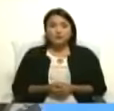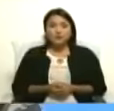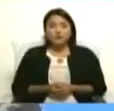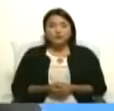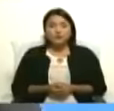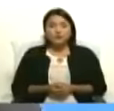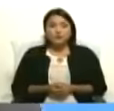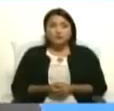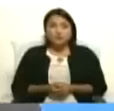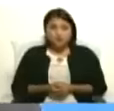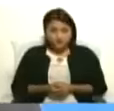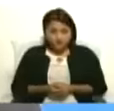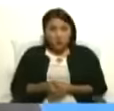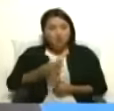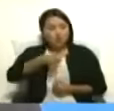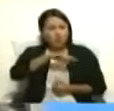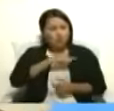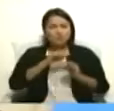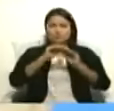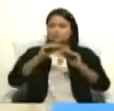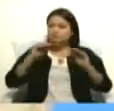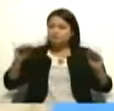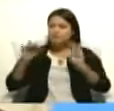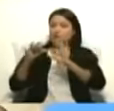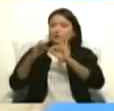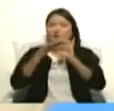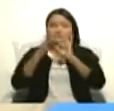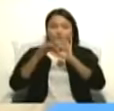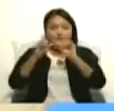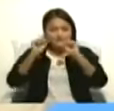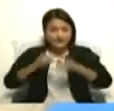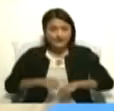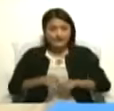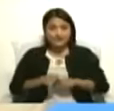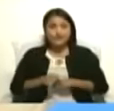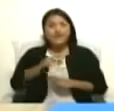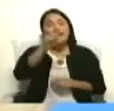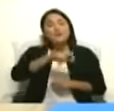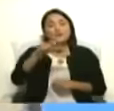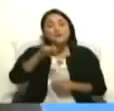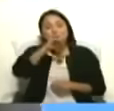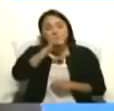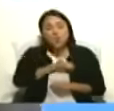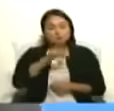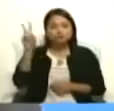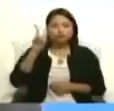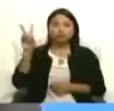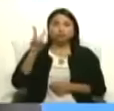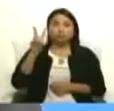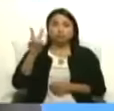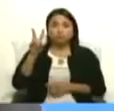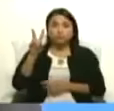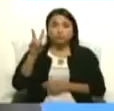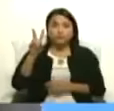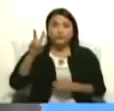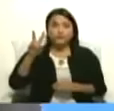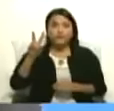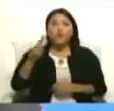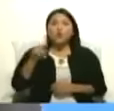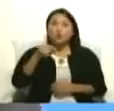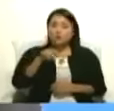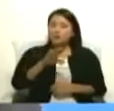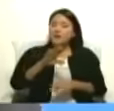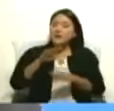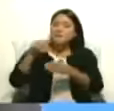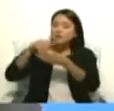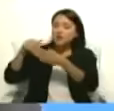mensaje a la unidad pero a la unidad de Los Patriotas usted puede votar por cualquier partido de derecha